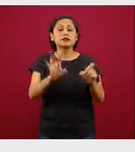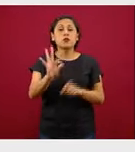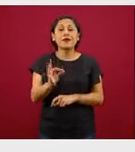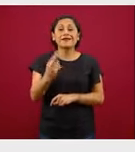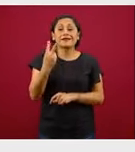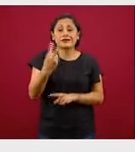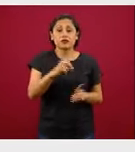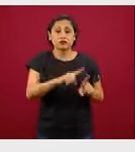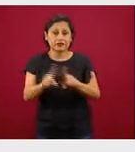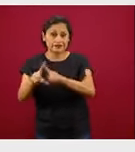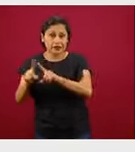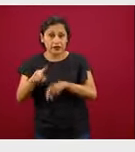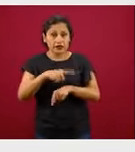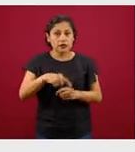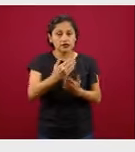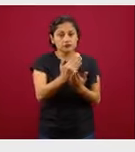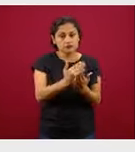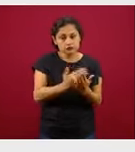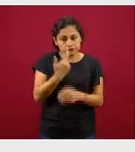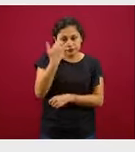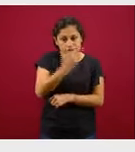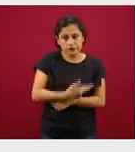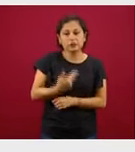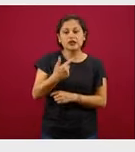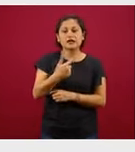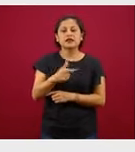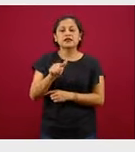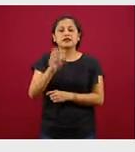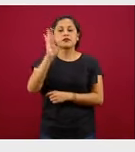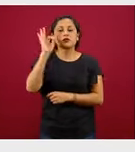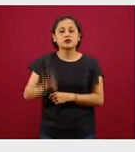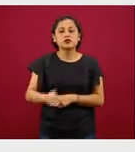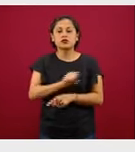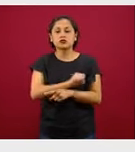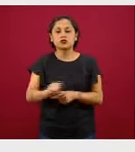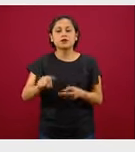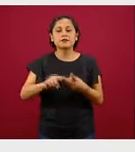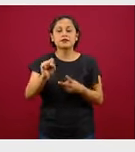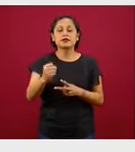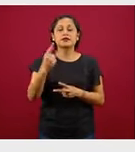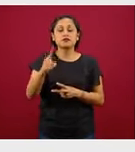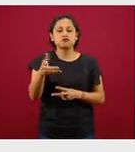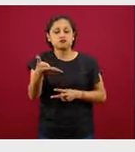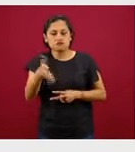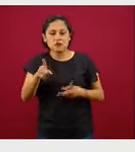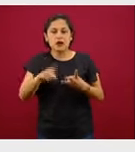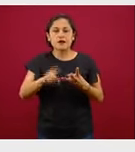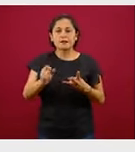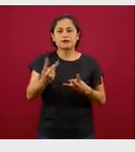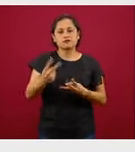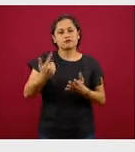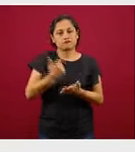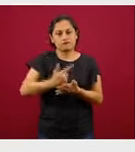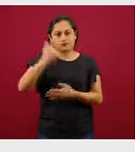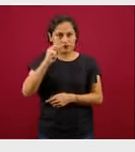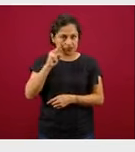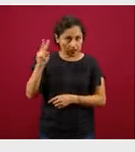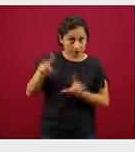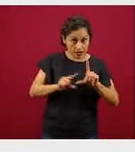regulaciones médicas, de las cuales 17% son pacientes leves, 61 moderado y 22 graves. Si ustedes ven alguna entidad